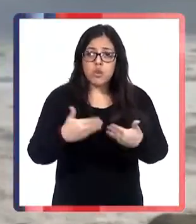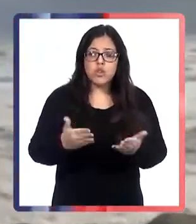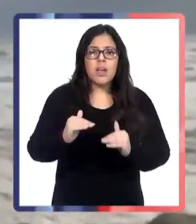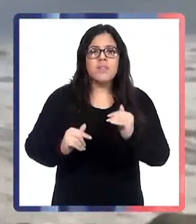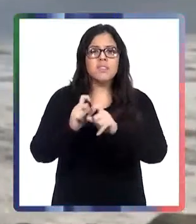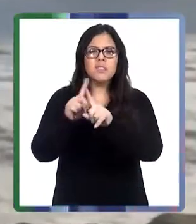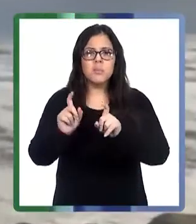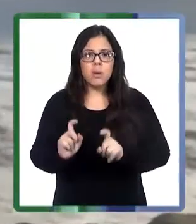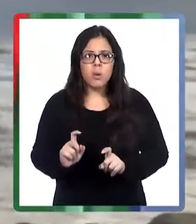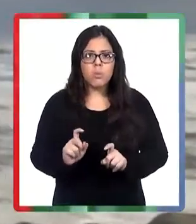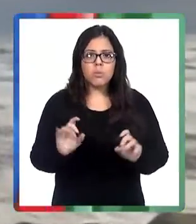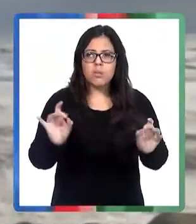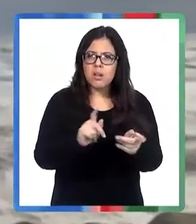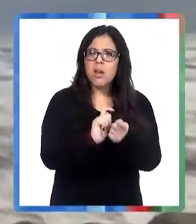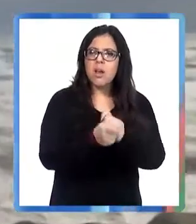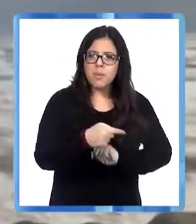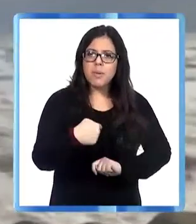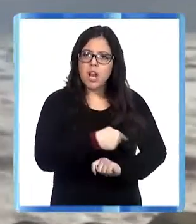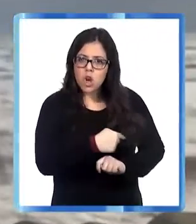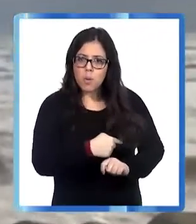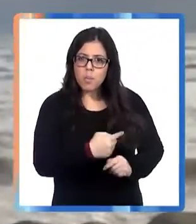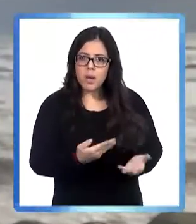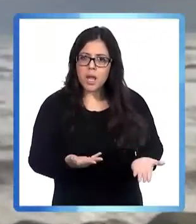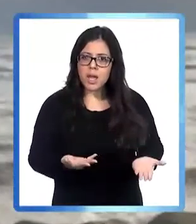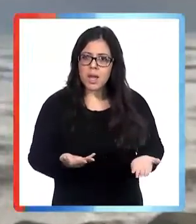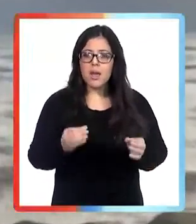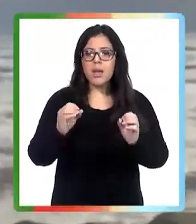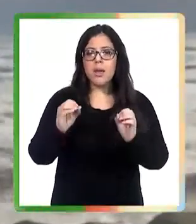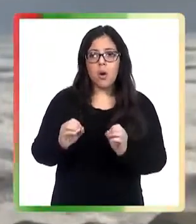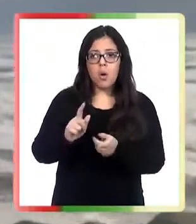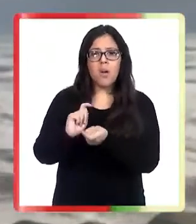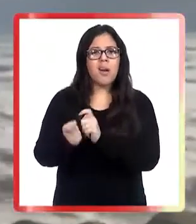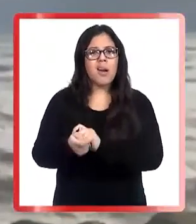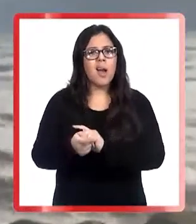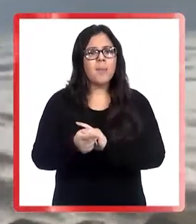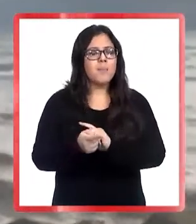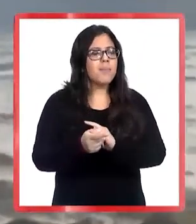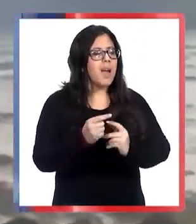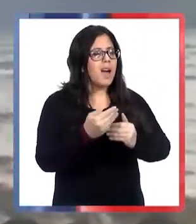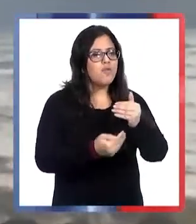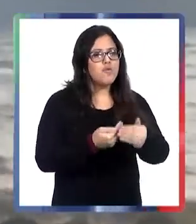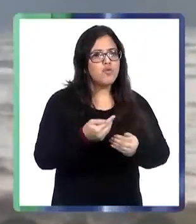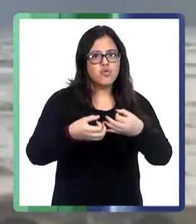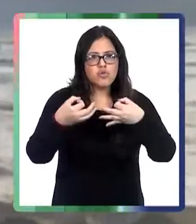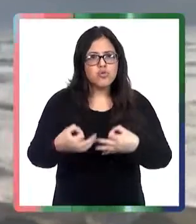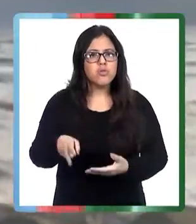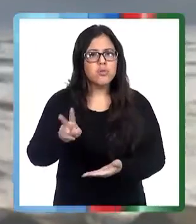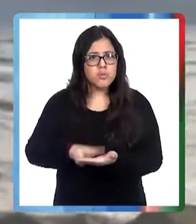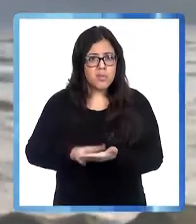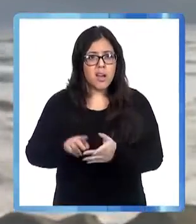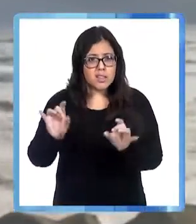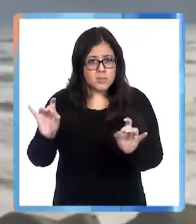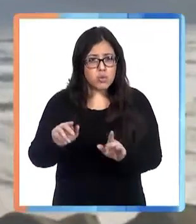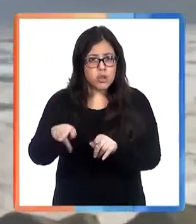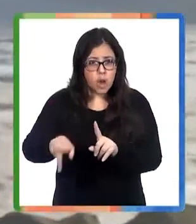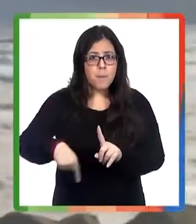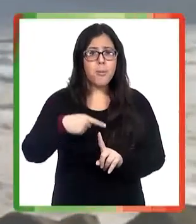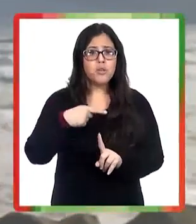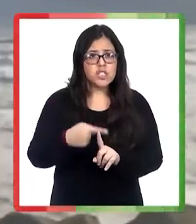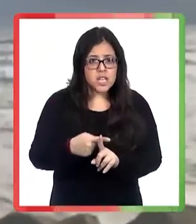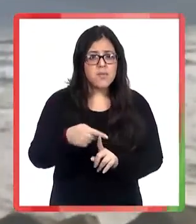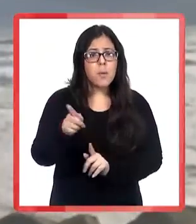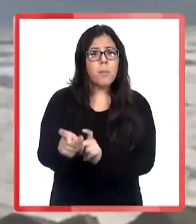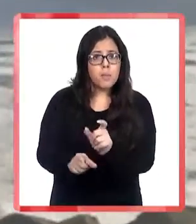mismos efectos. Entonces uno se pregunta, ¿cambia el nombre de la figura? ¿Cambia alguna función? ¿Realmente esto va a